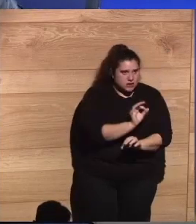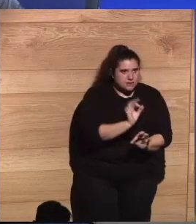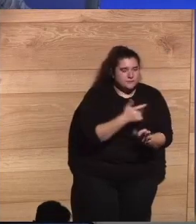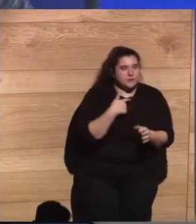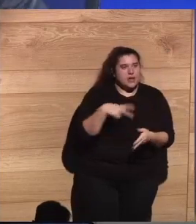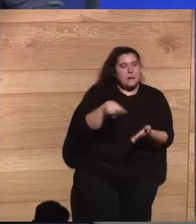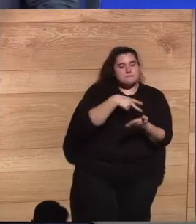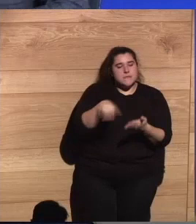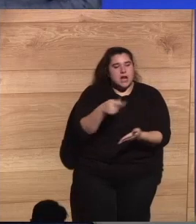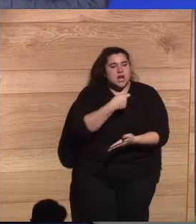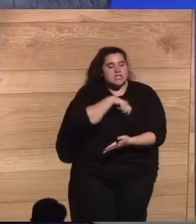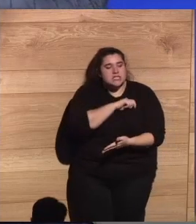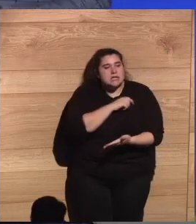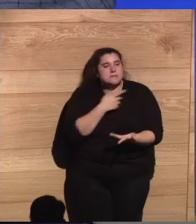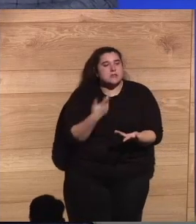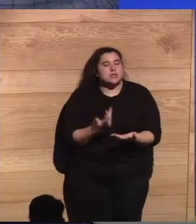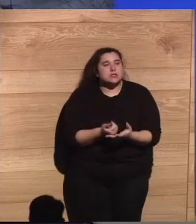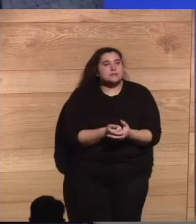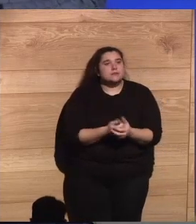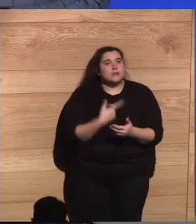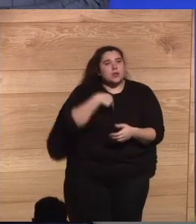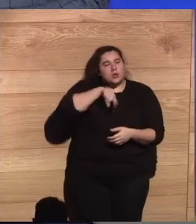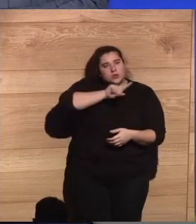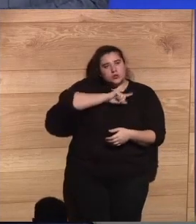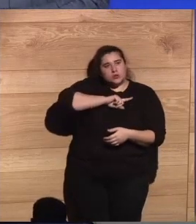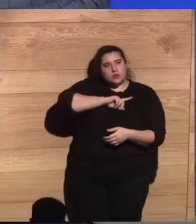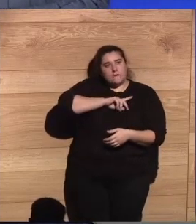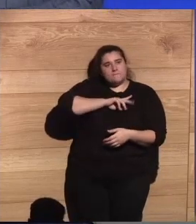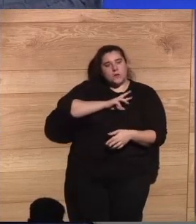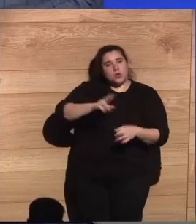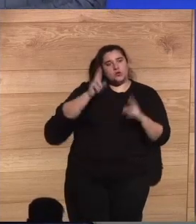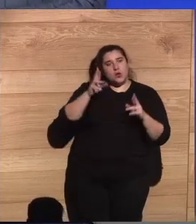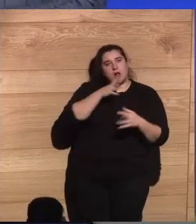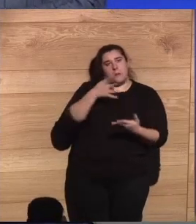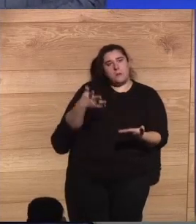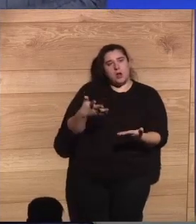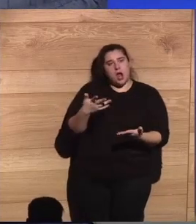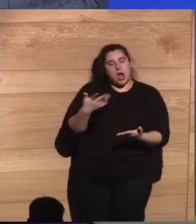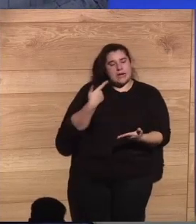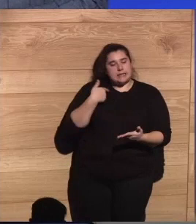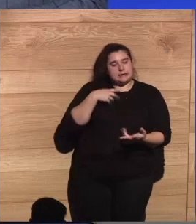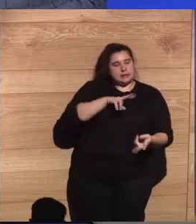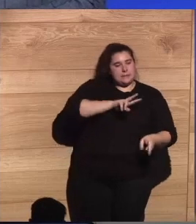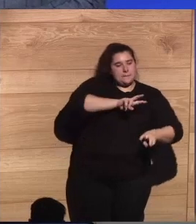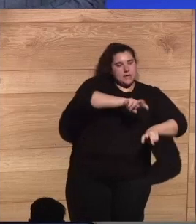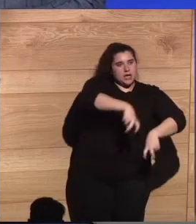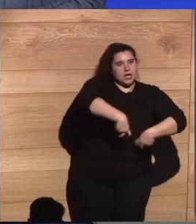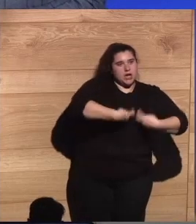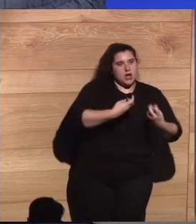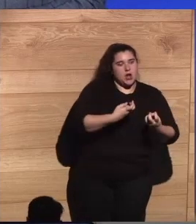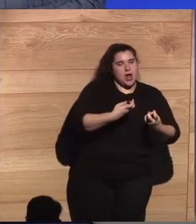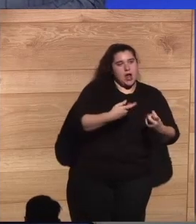solamente de un ballet, una música. Entonces tuvimos la fortuna de poder recrear la